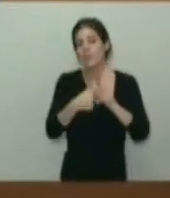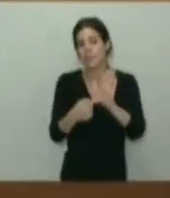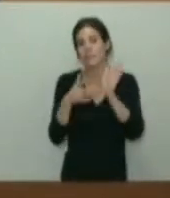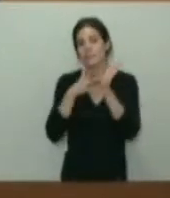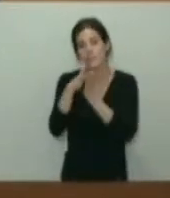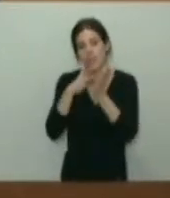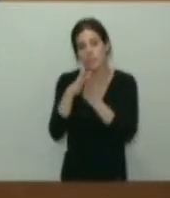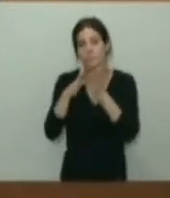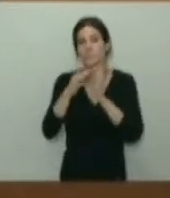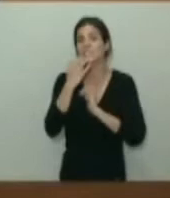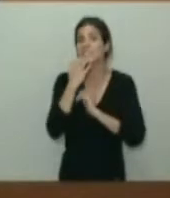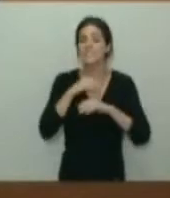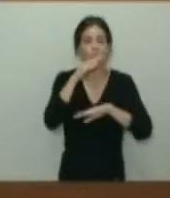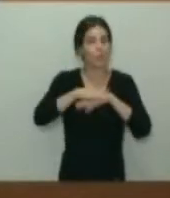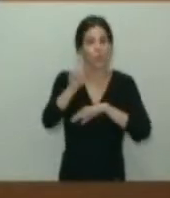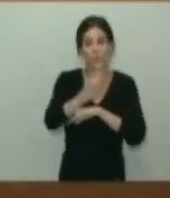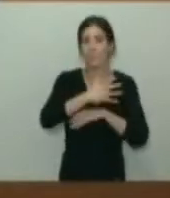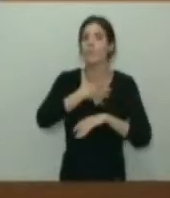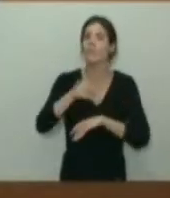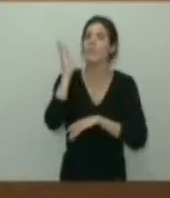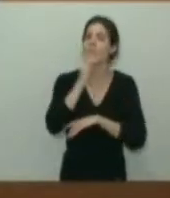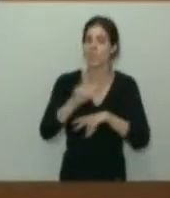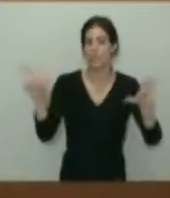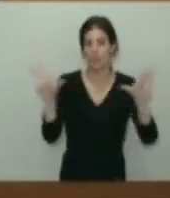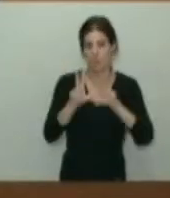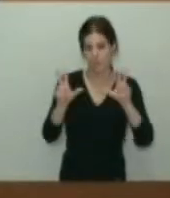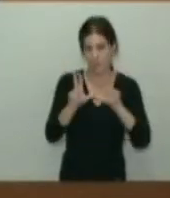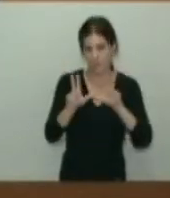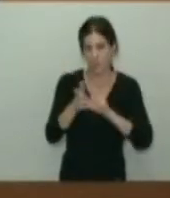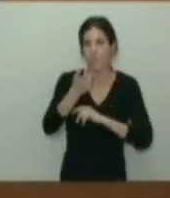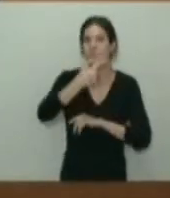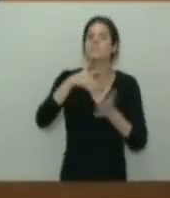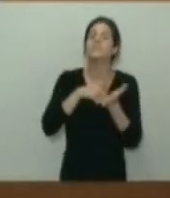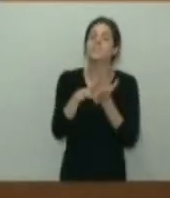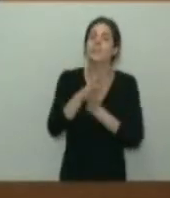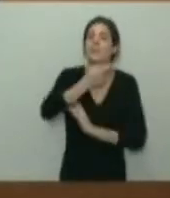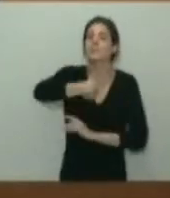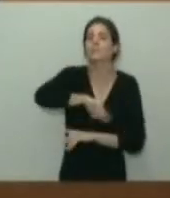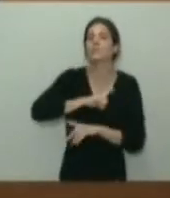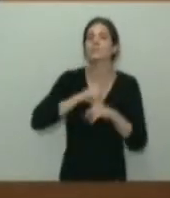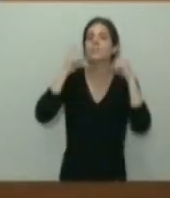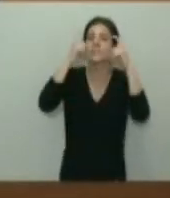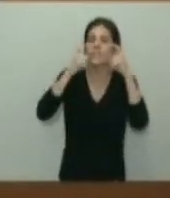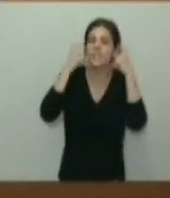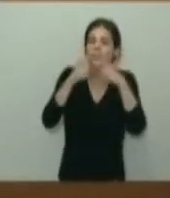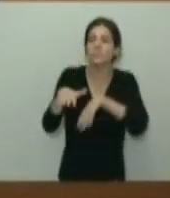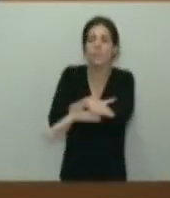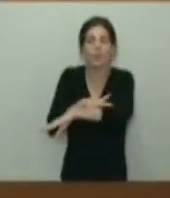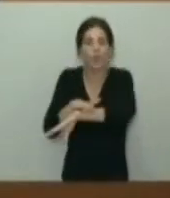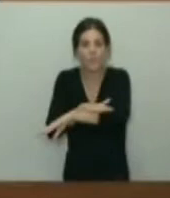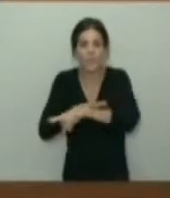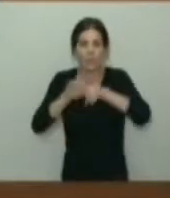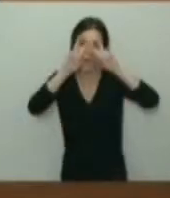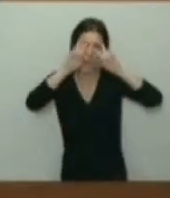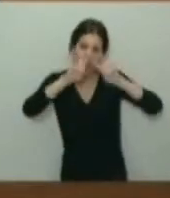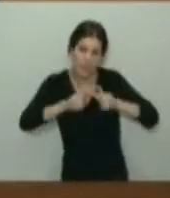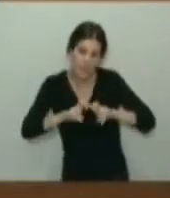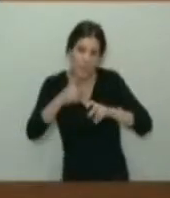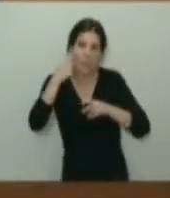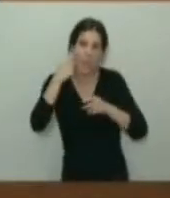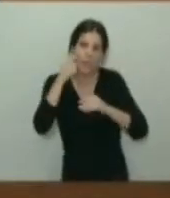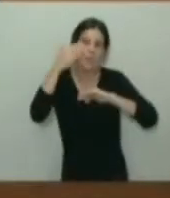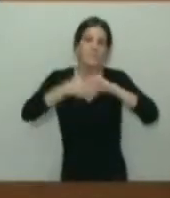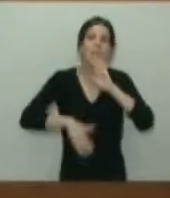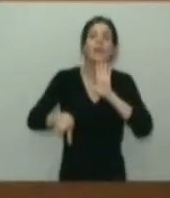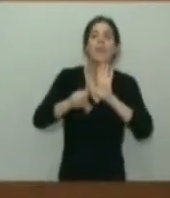como infracción grave a efectos de facultar la resolución. Es decir, pretendemos que el Gobierno estudie el margen legal que tienen para poder incorporar